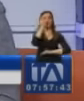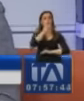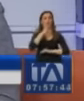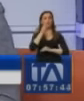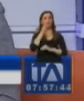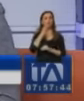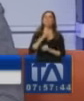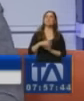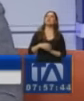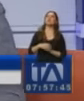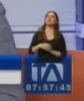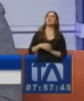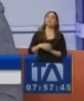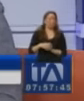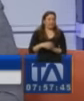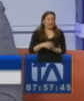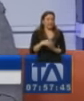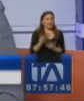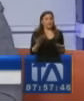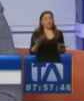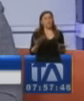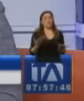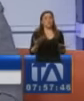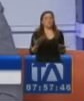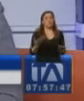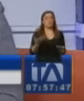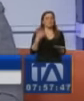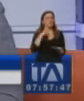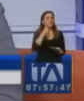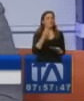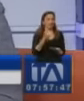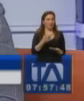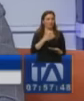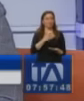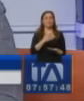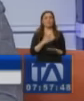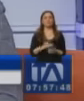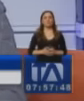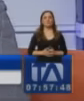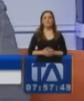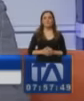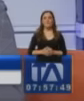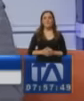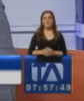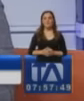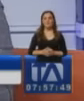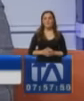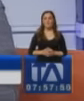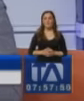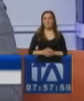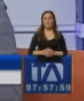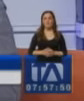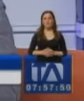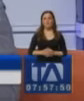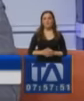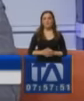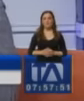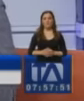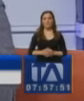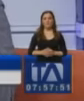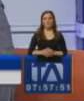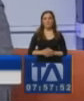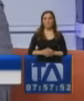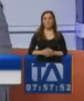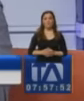pase por encima de una góndola, ¿sí? Eso es, hay que estar súper claros con eso. Lo que yo sí creo es que los trazados